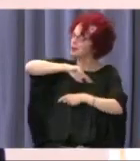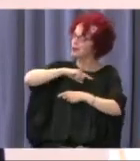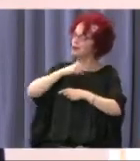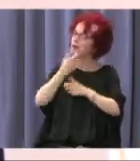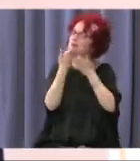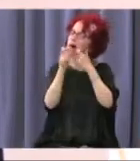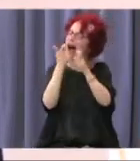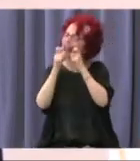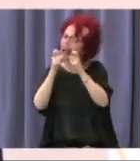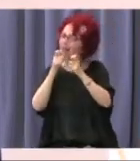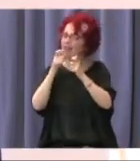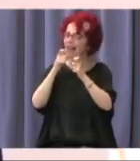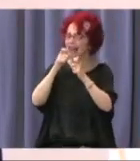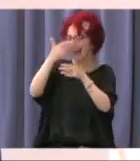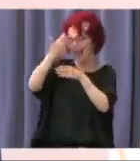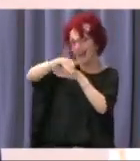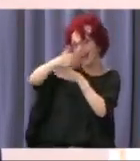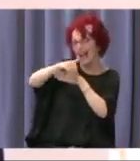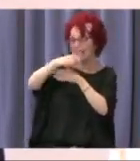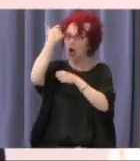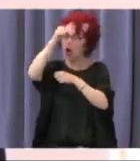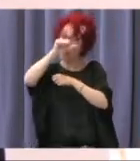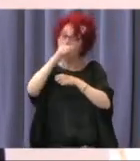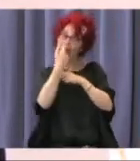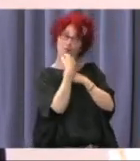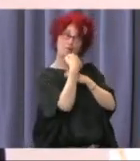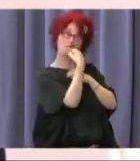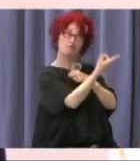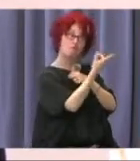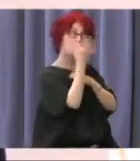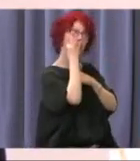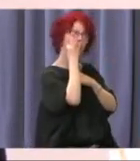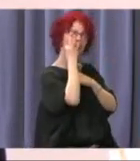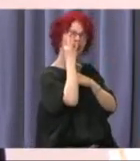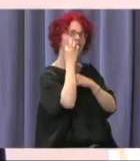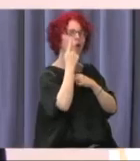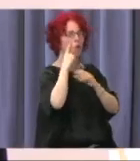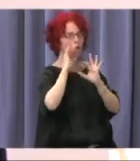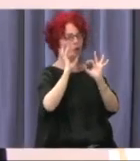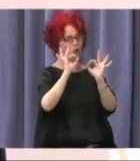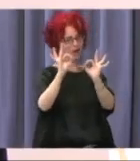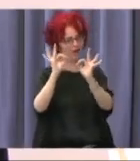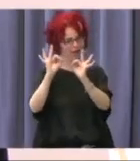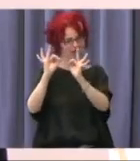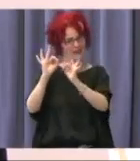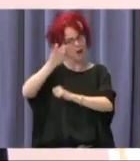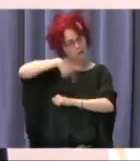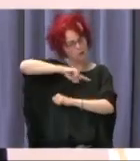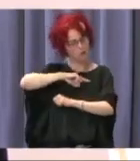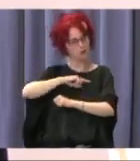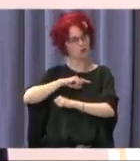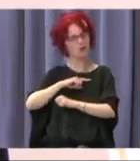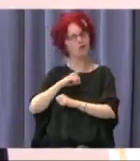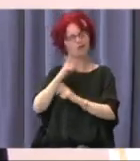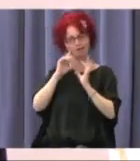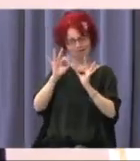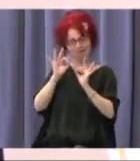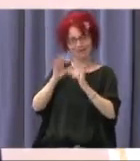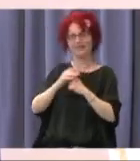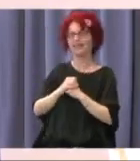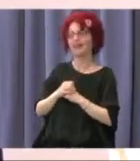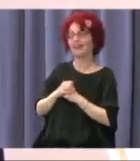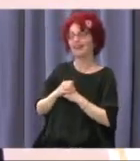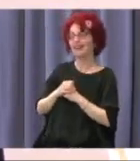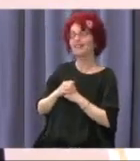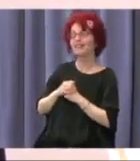ponerlo como mérito, pero vamos, por detrás nuestra están los demás países que veis en esa estadística. Rubia, te hago de todo.